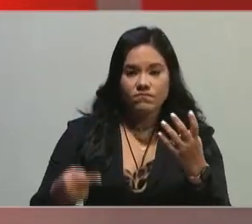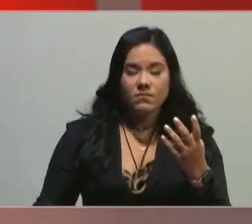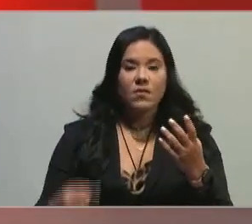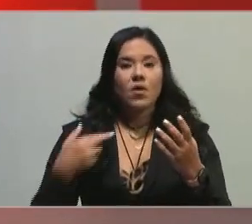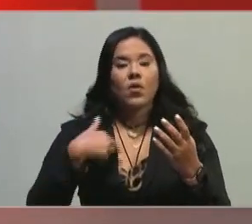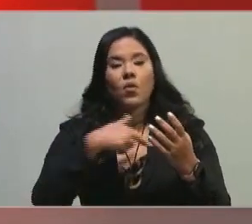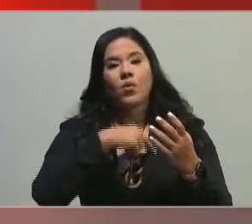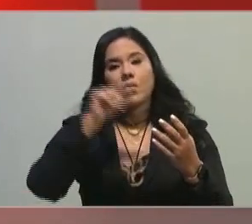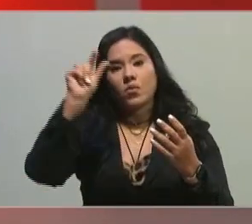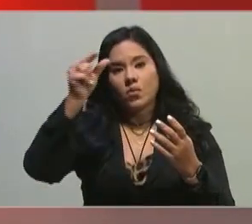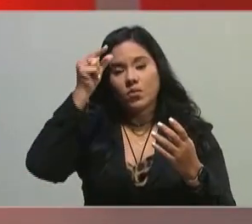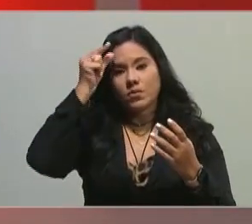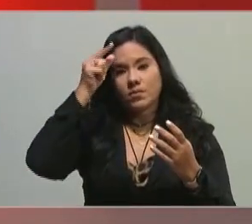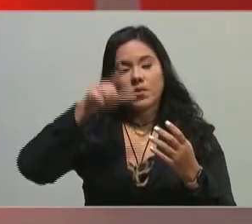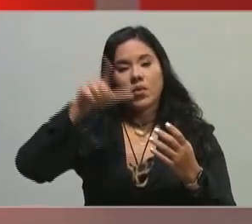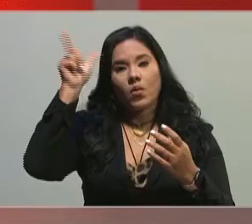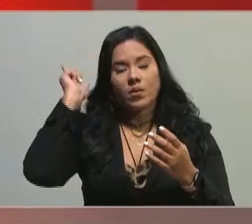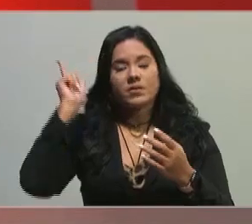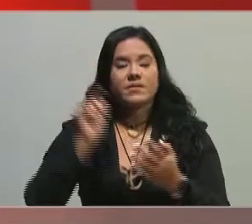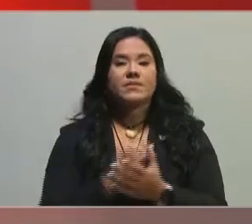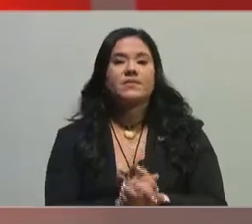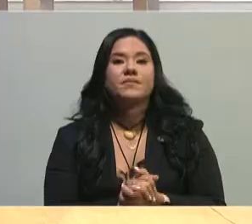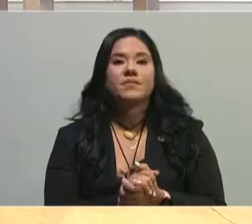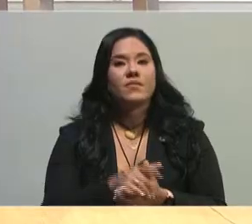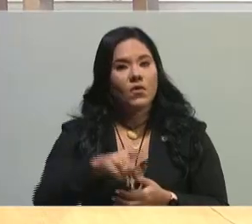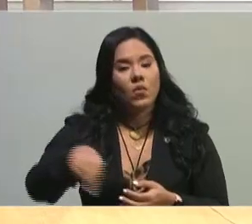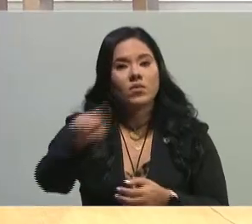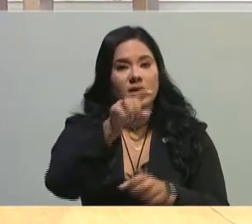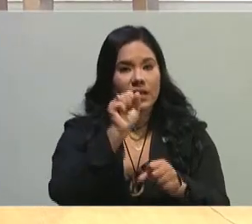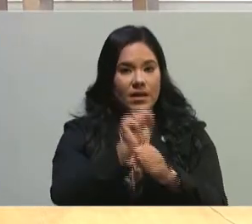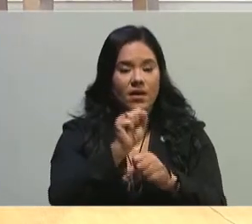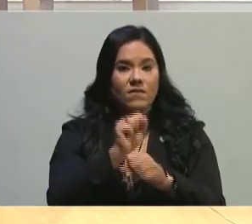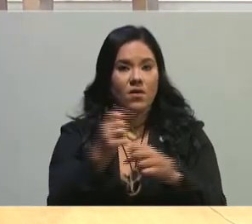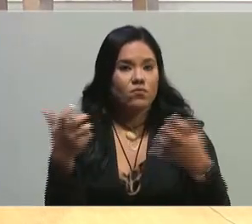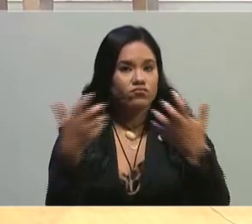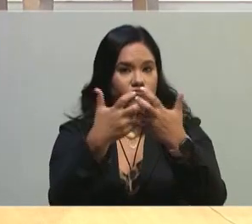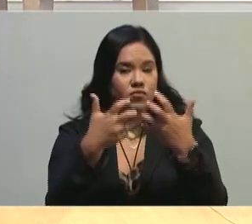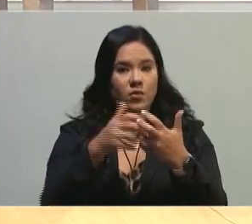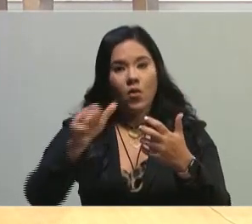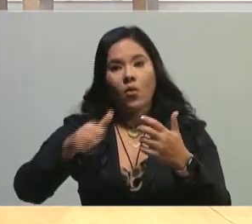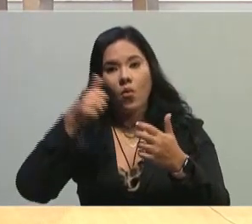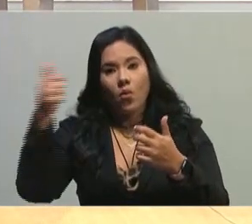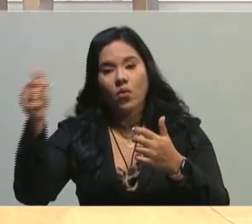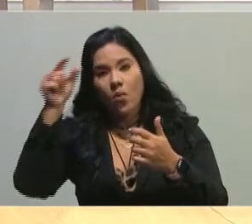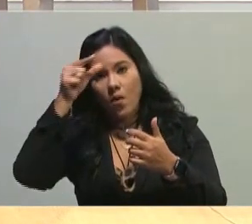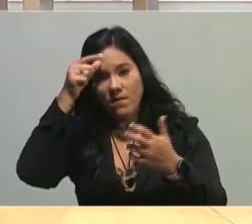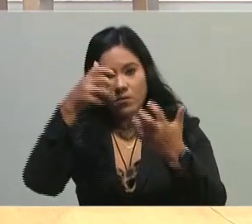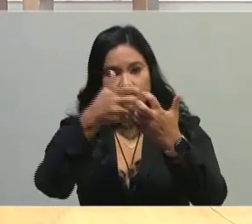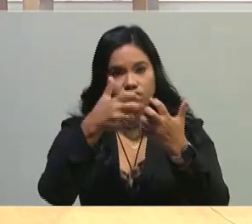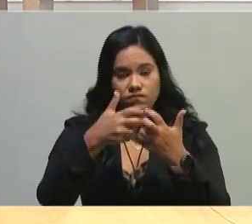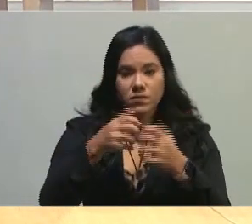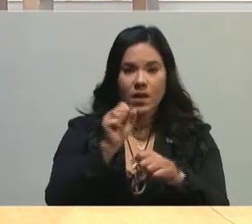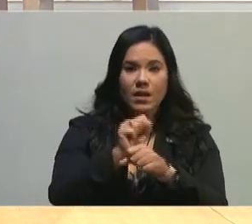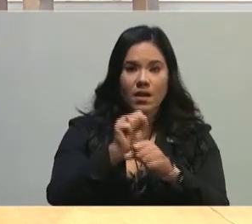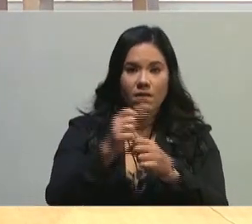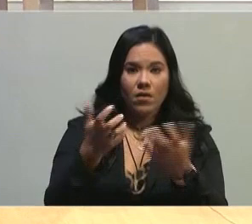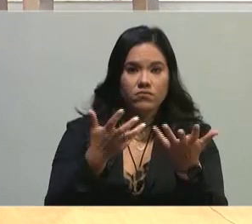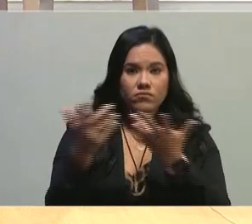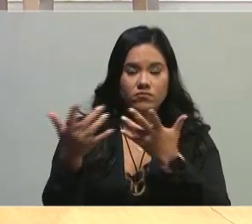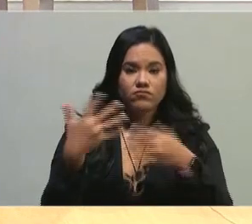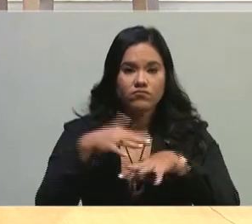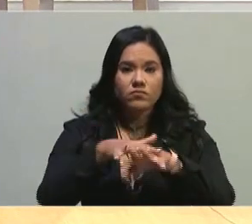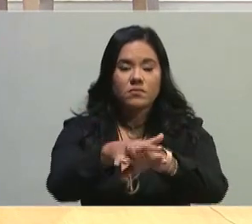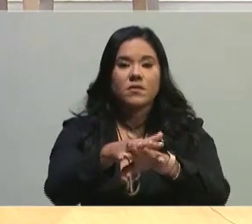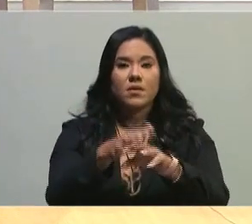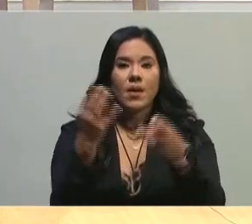nuestro gobierno a a través de todas las instituciones públicas o sea que ustedes trabajan en conjunto con las demás instituciones del estado Me imagino que con mibet también con